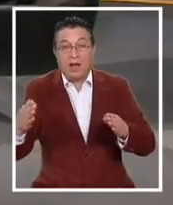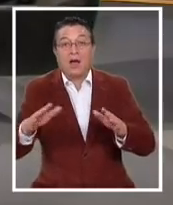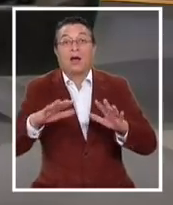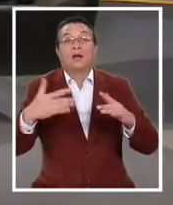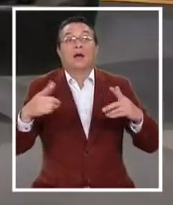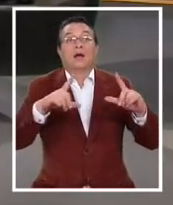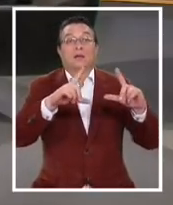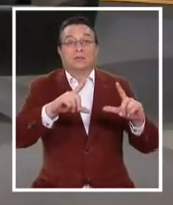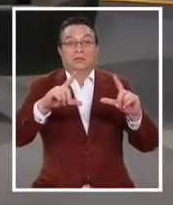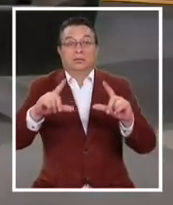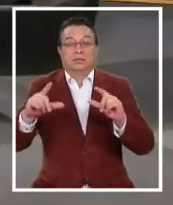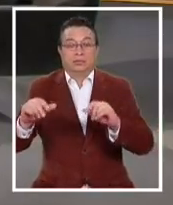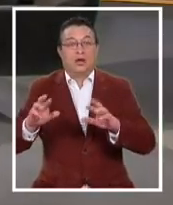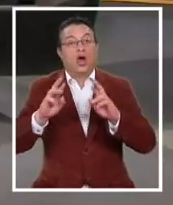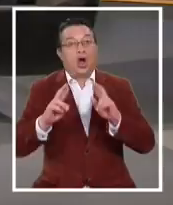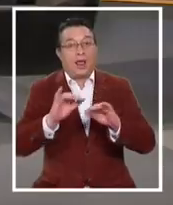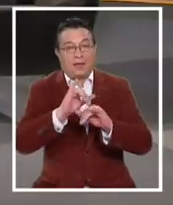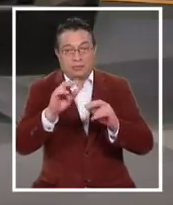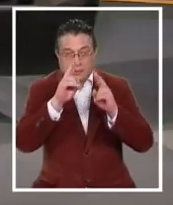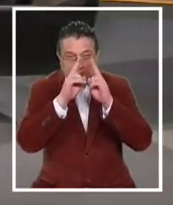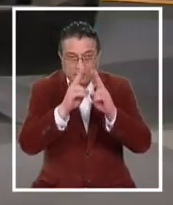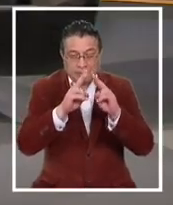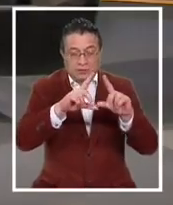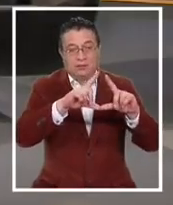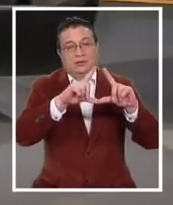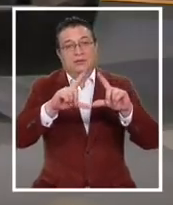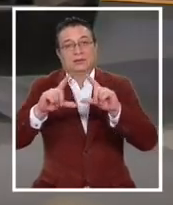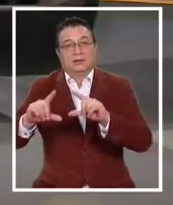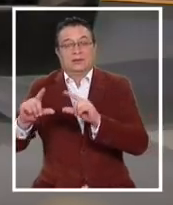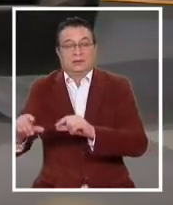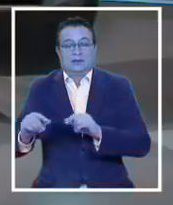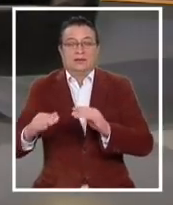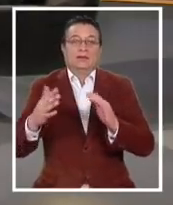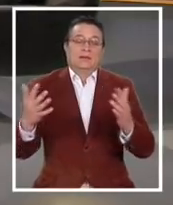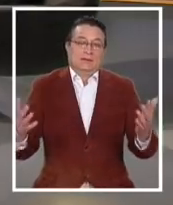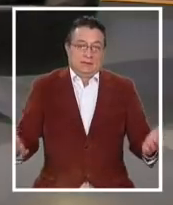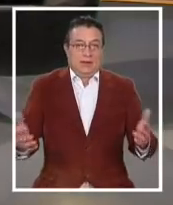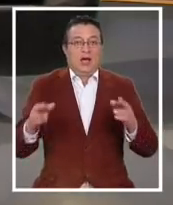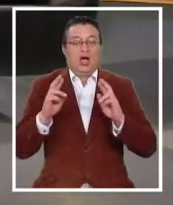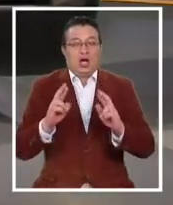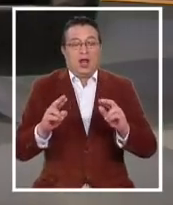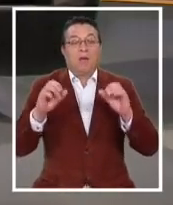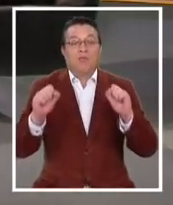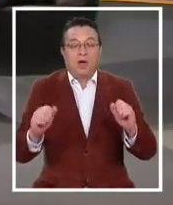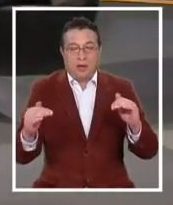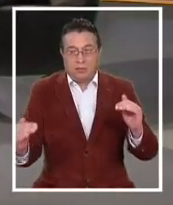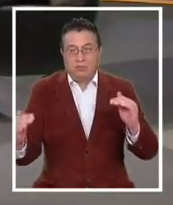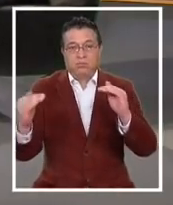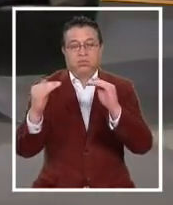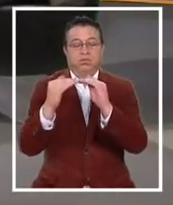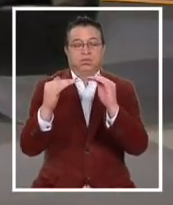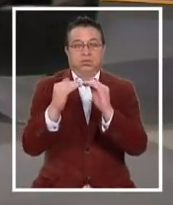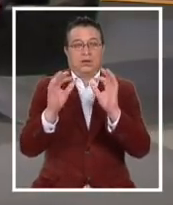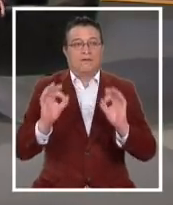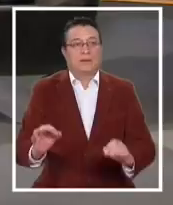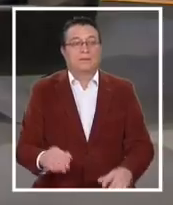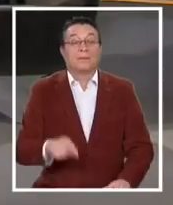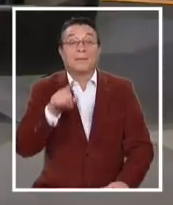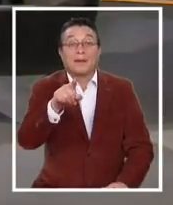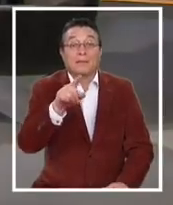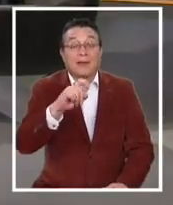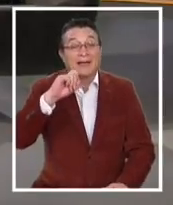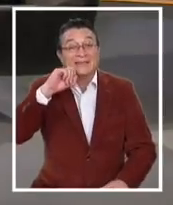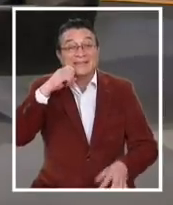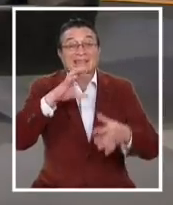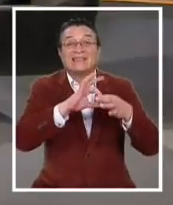sean respetadas, vamos a conversar de eso, caigan estos ingresos, ¿cierto? Y podamos empatar, al menos. Ya, y eso significa,